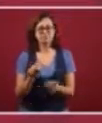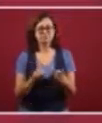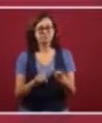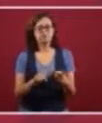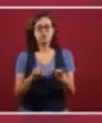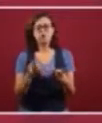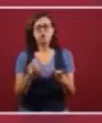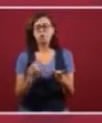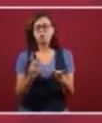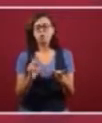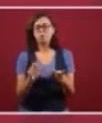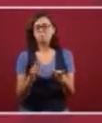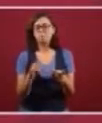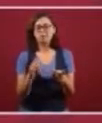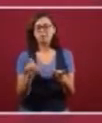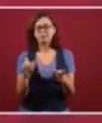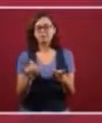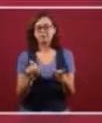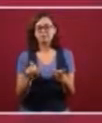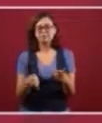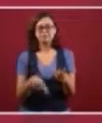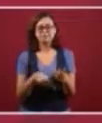el d